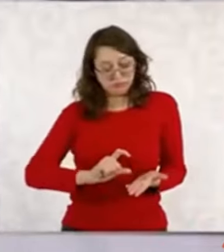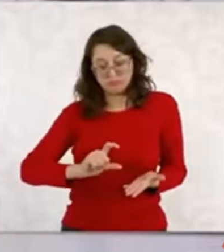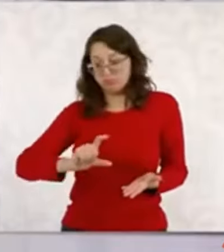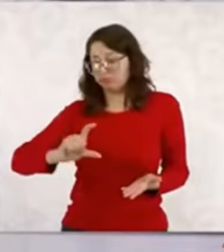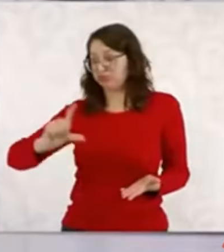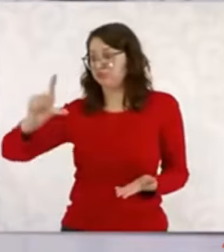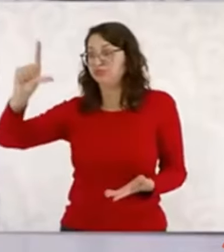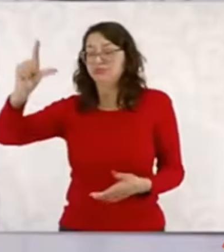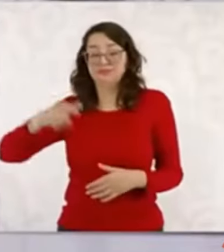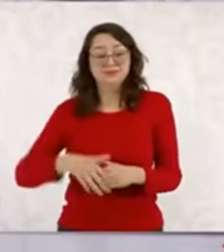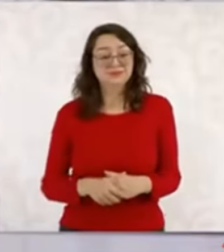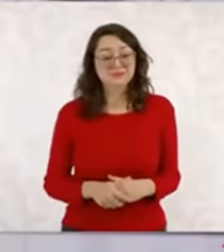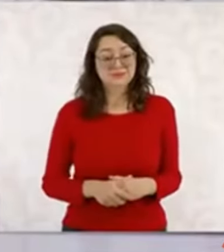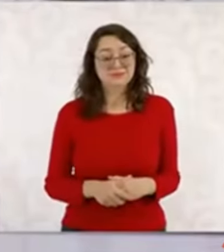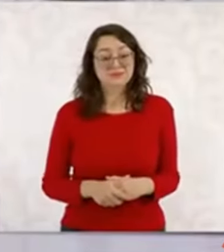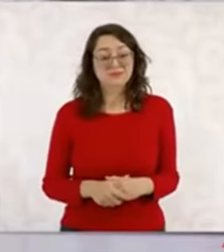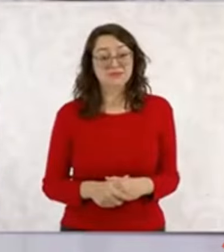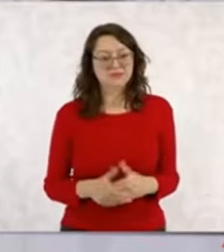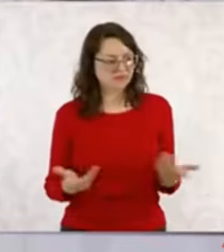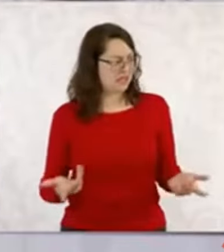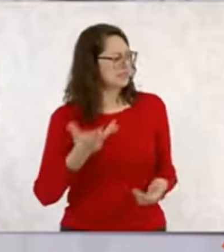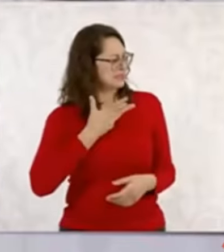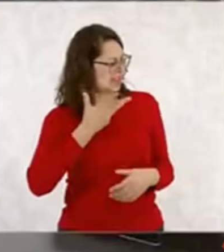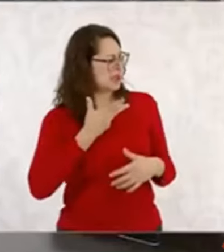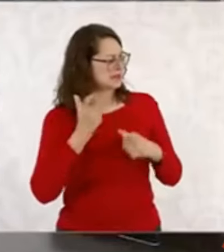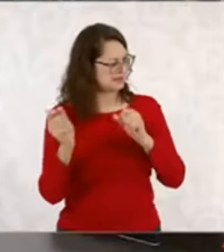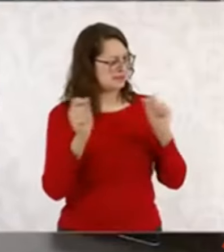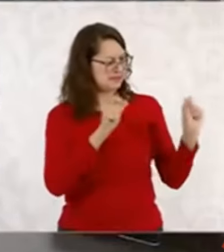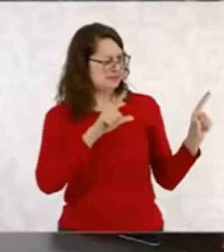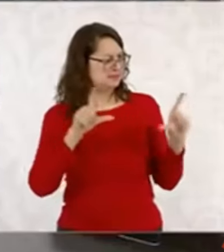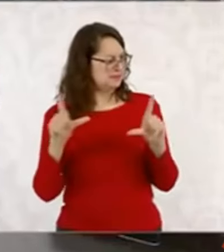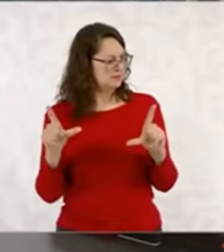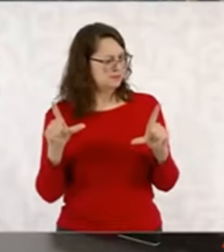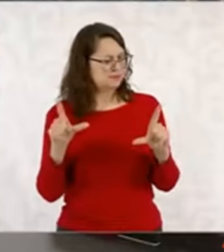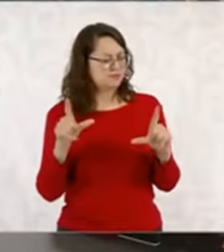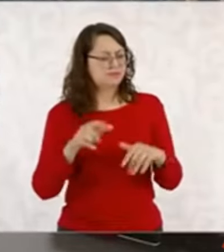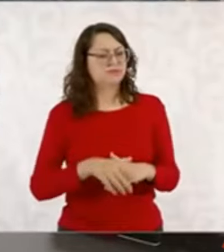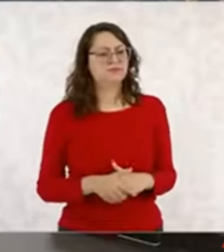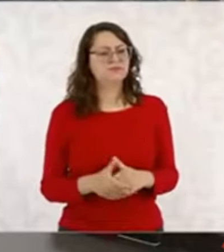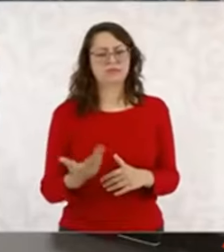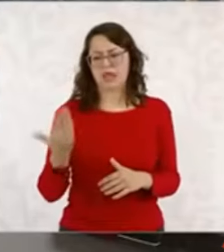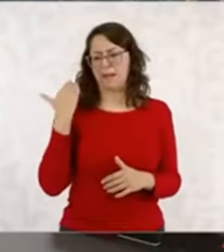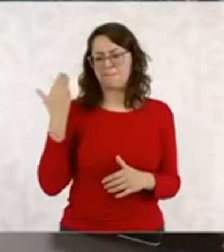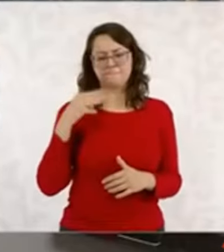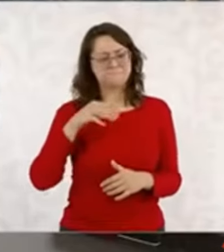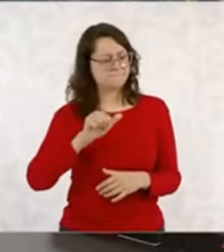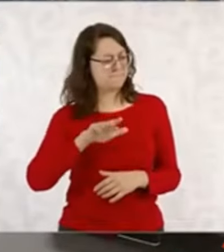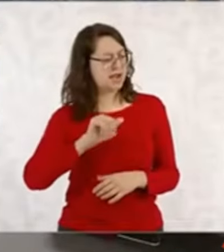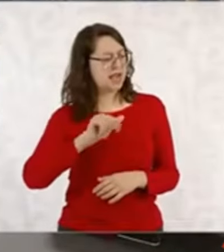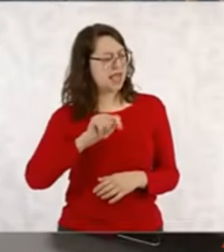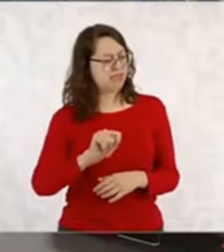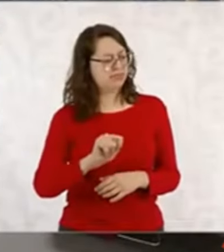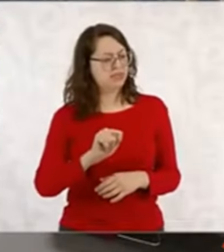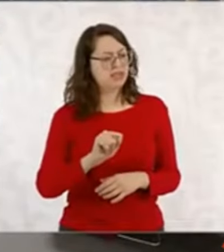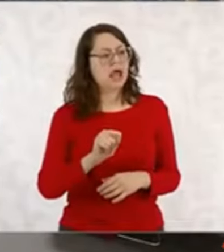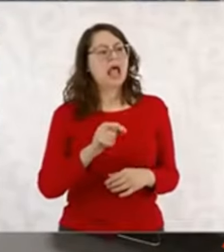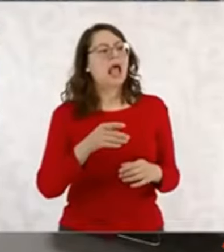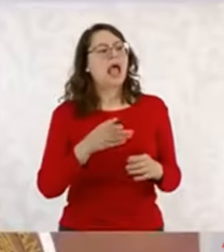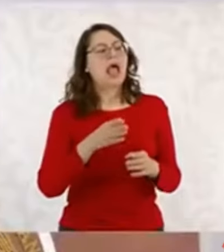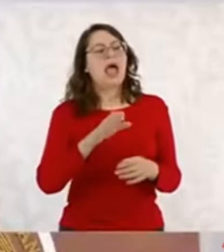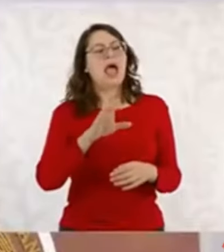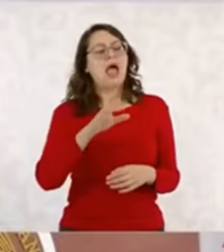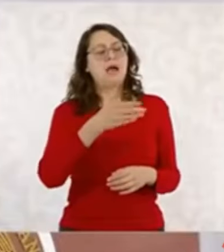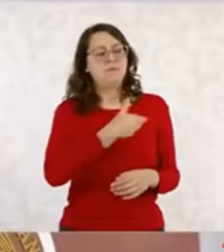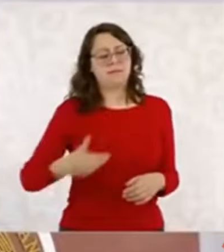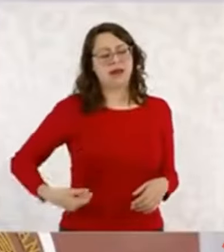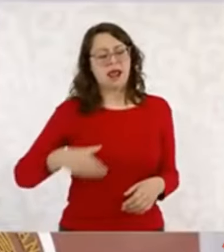O sea, hay una caída del salario. A ver si tienes la que presentó Marat, pero no la de que empieza con Calderón, sino la otra,